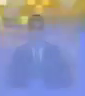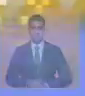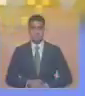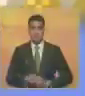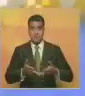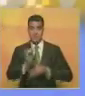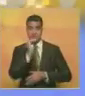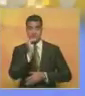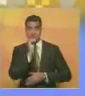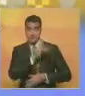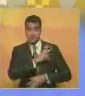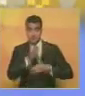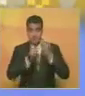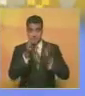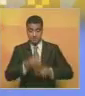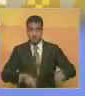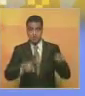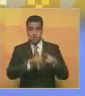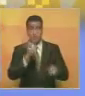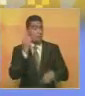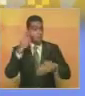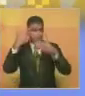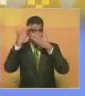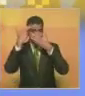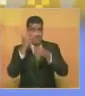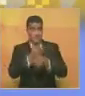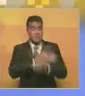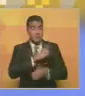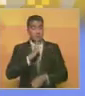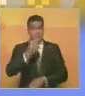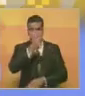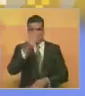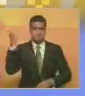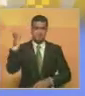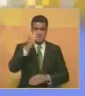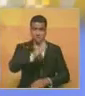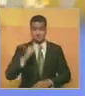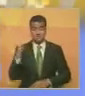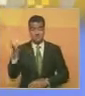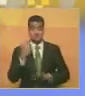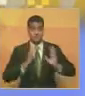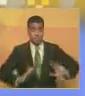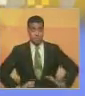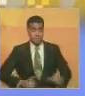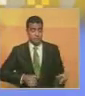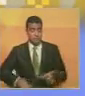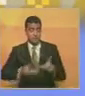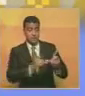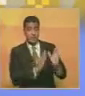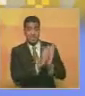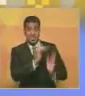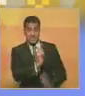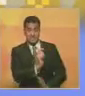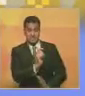continuamos en materia de sucesos rec contamos que una mujer fue secuestrada y posteriormente asesinada de múltiples puñaladas el cuerpo fue localizado en Santa Teresa